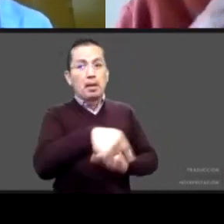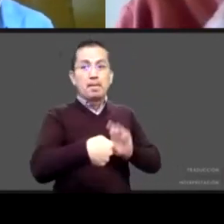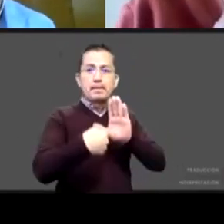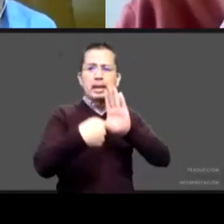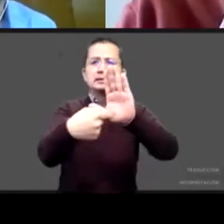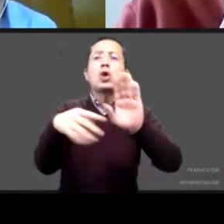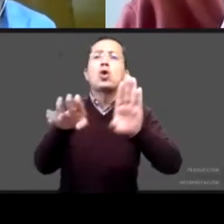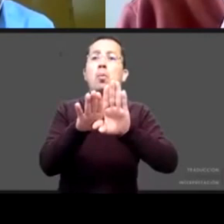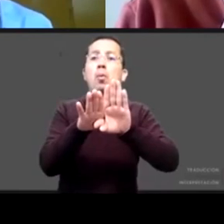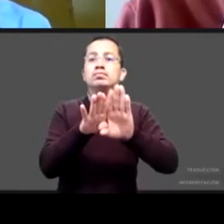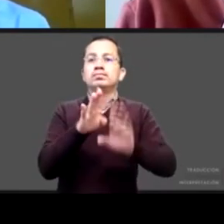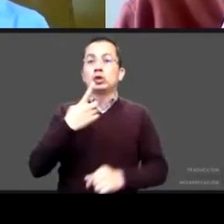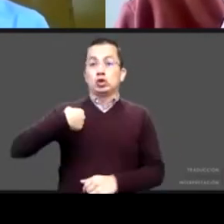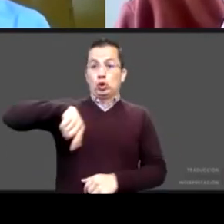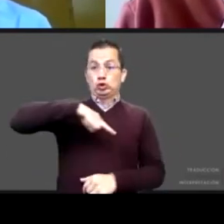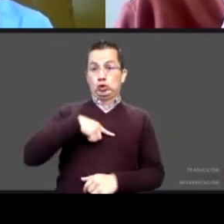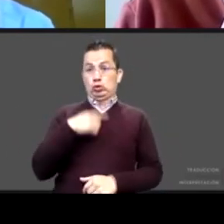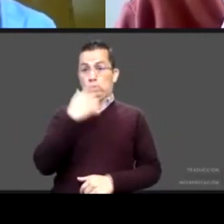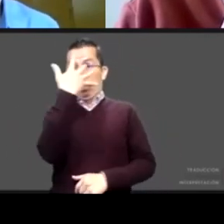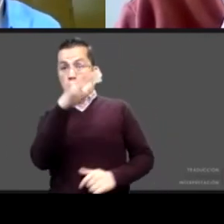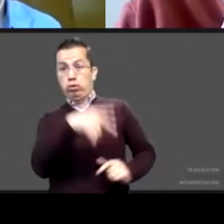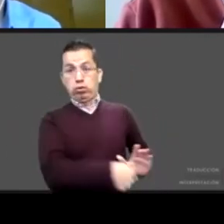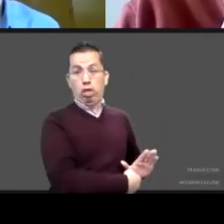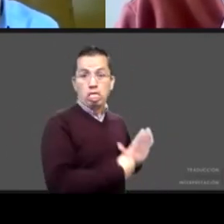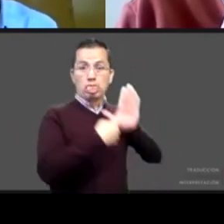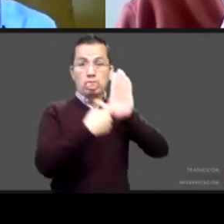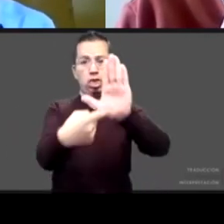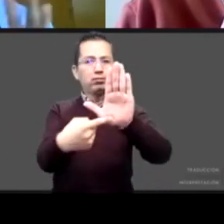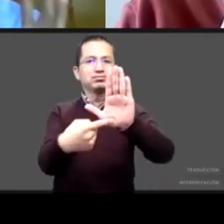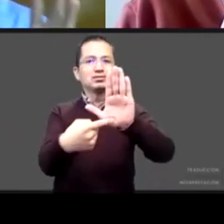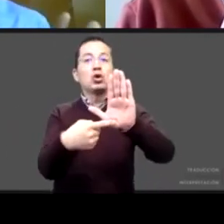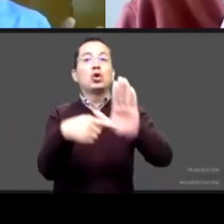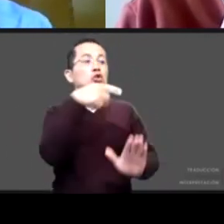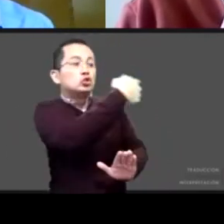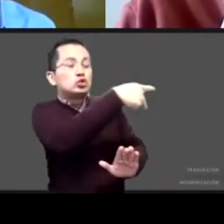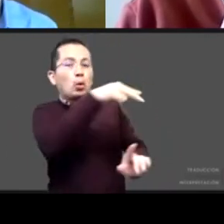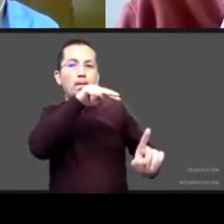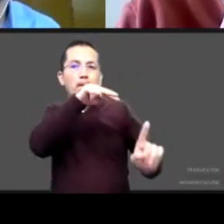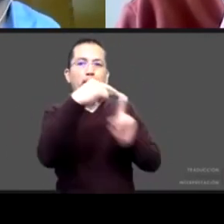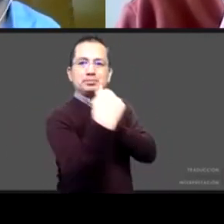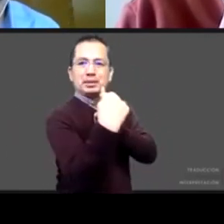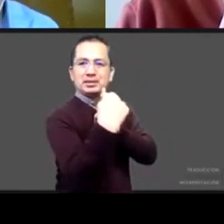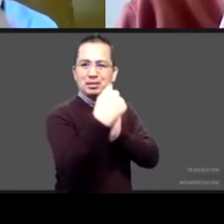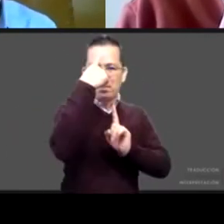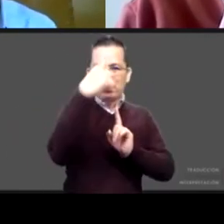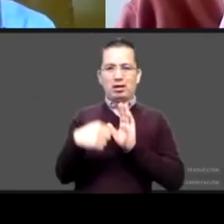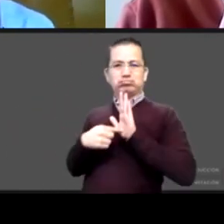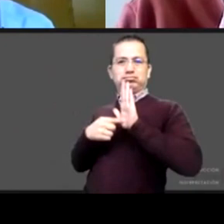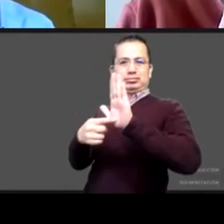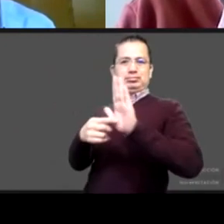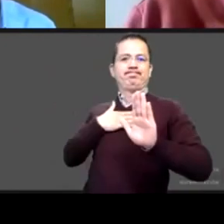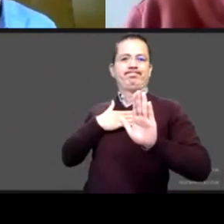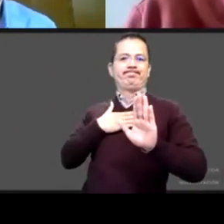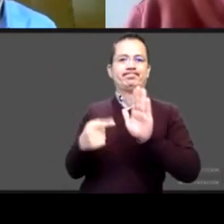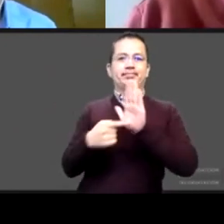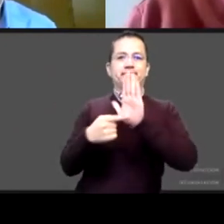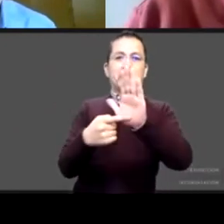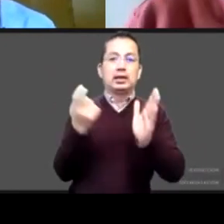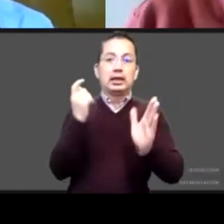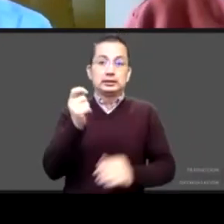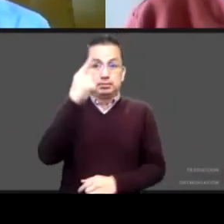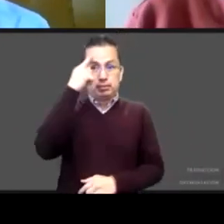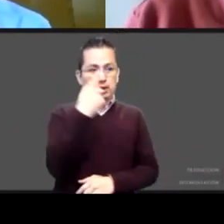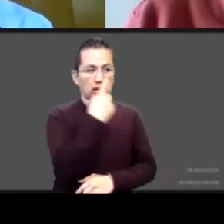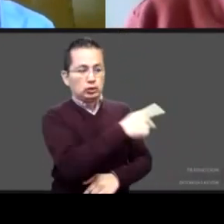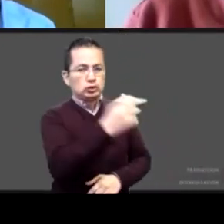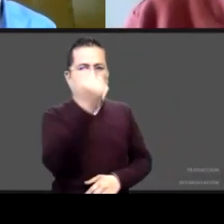es distinto, y es como sabemos nosotros que cobran nuevas dimensiones cuando descubrimos ideas nuevas o propuestas nuevas,